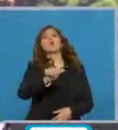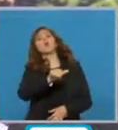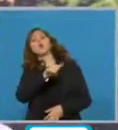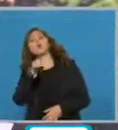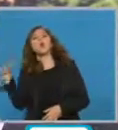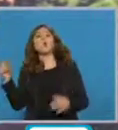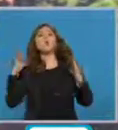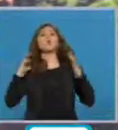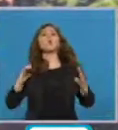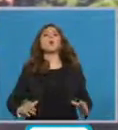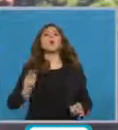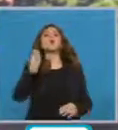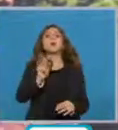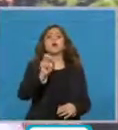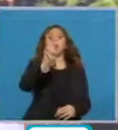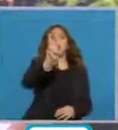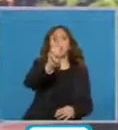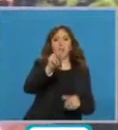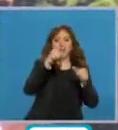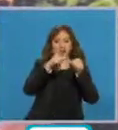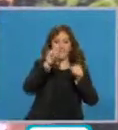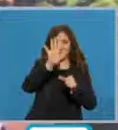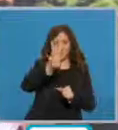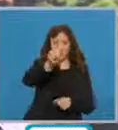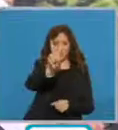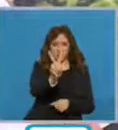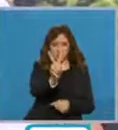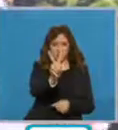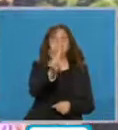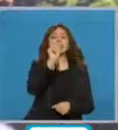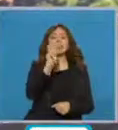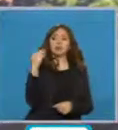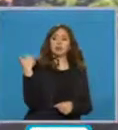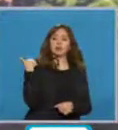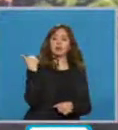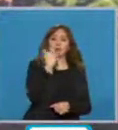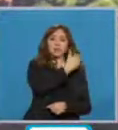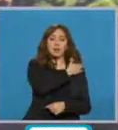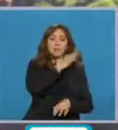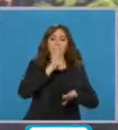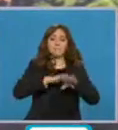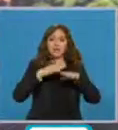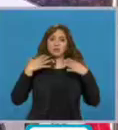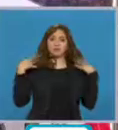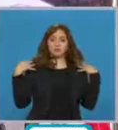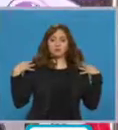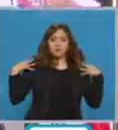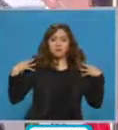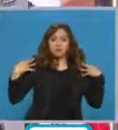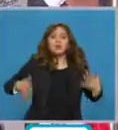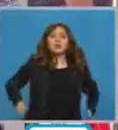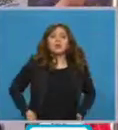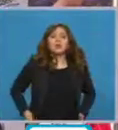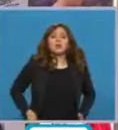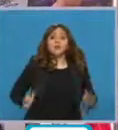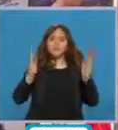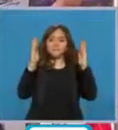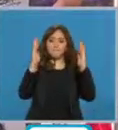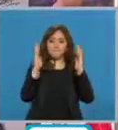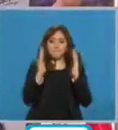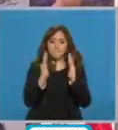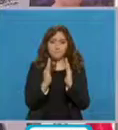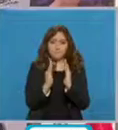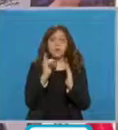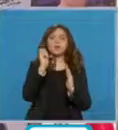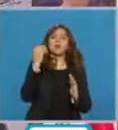Es completamente lo contrario. El cuerpo B, los hombros son más amplios que la parte de abajo. Ah. Ajá. Entonces, ¿qué Espalda hacemos? muy